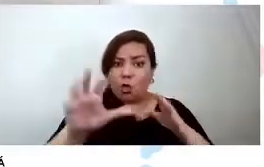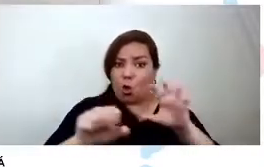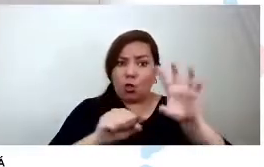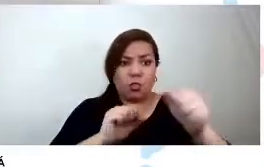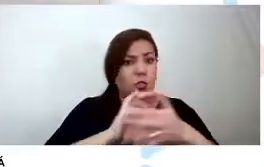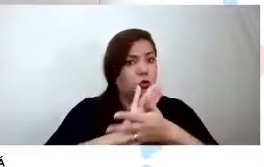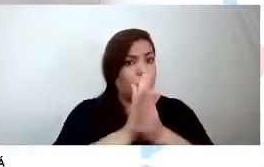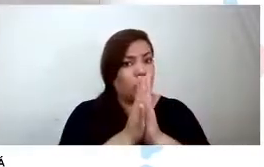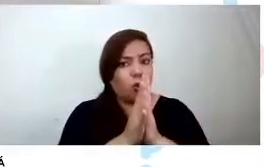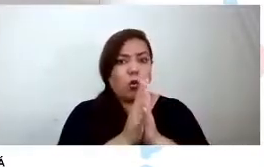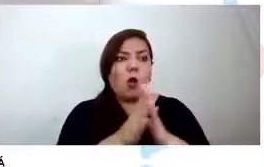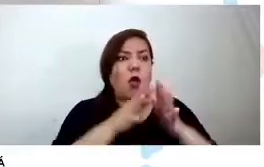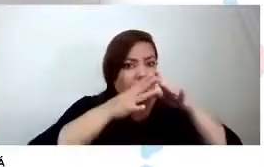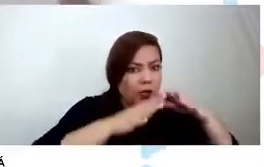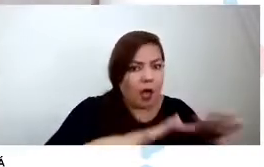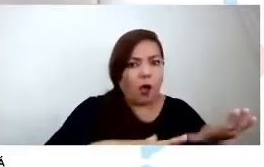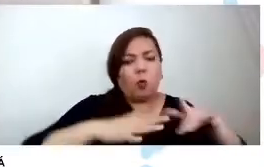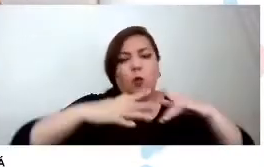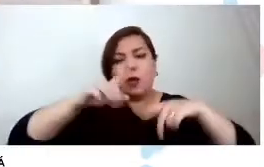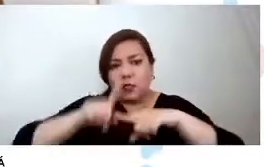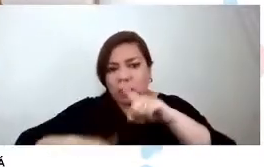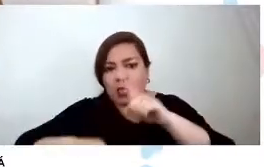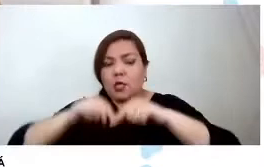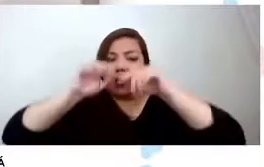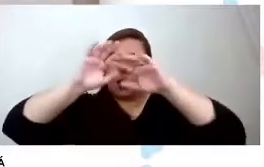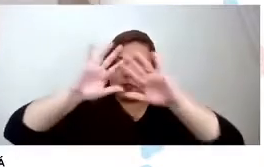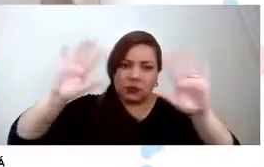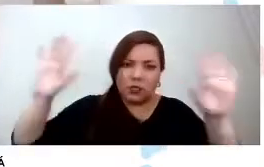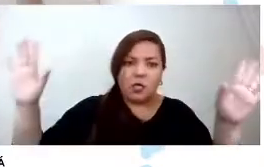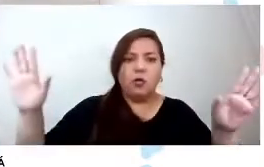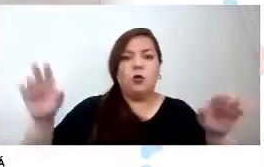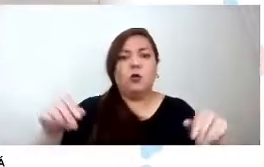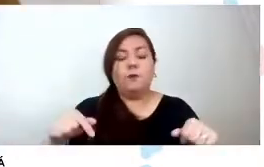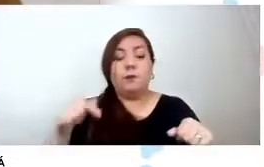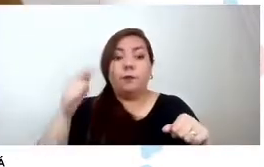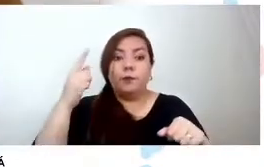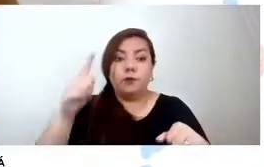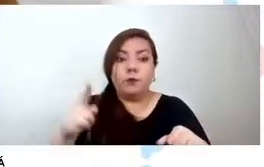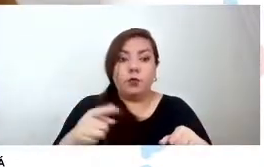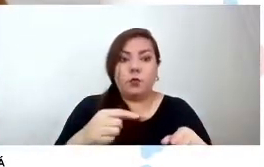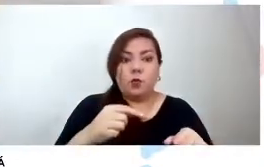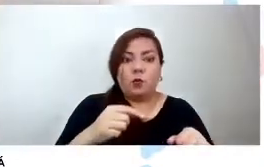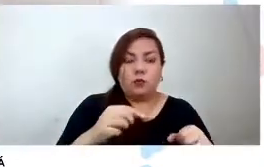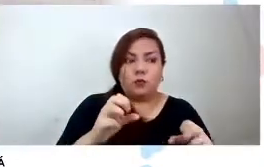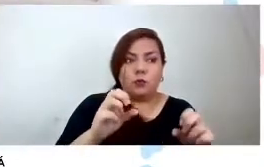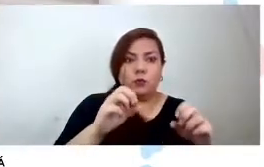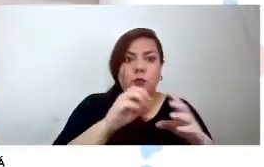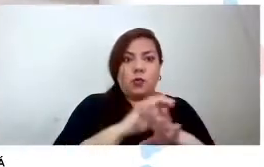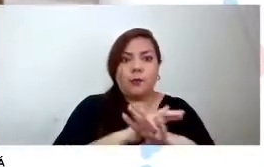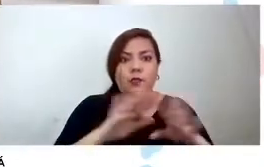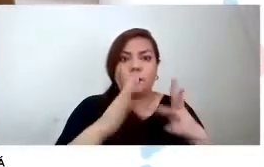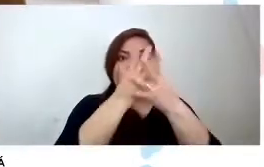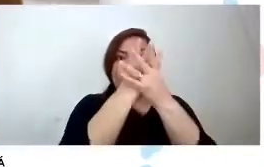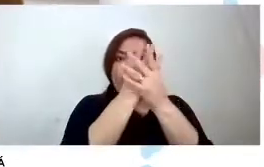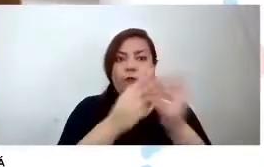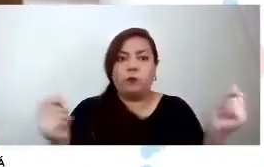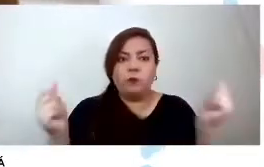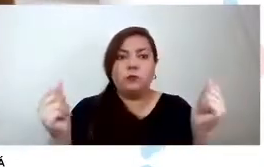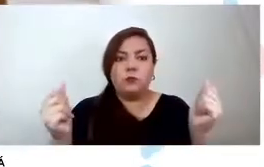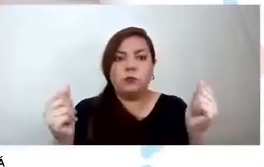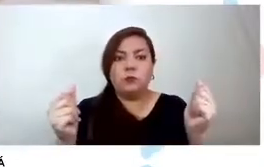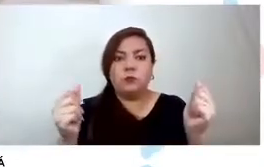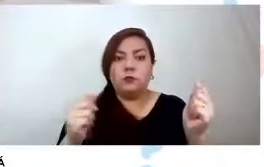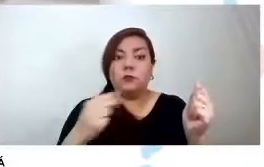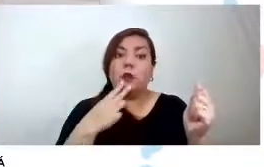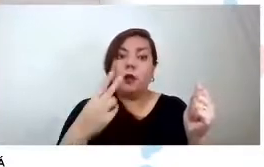existentes, pero en un abrir y cerrar de ojos se acaba la vida y da paso